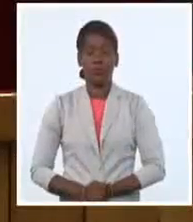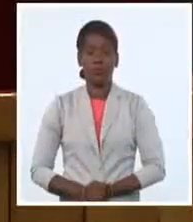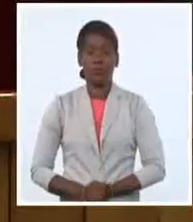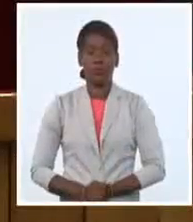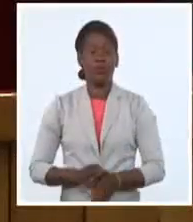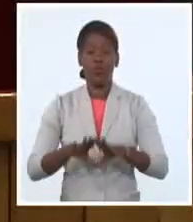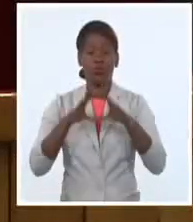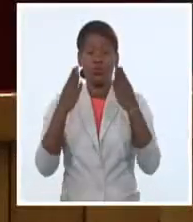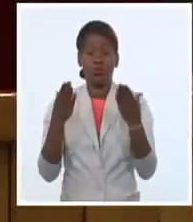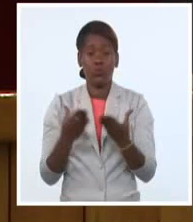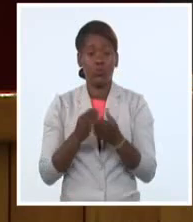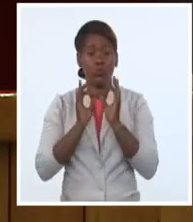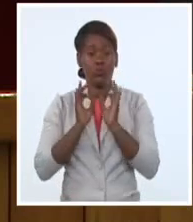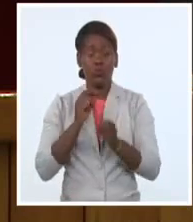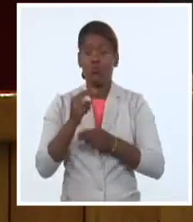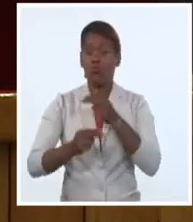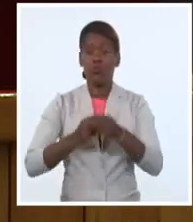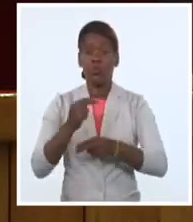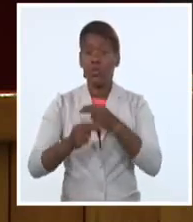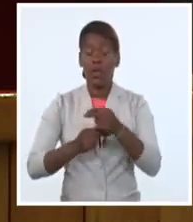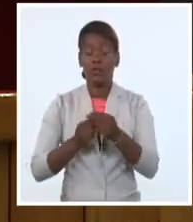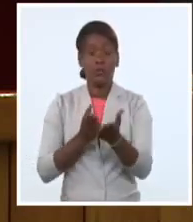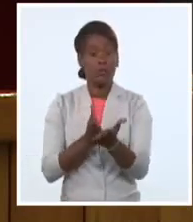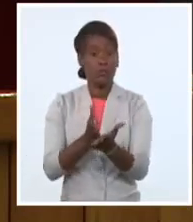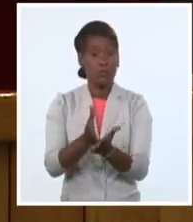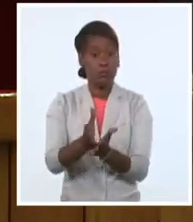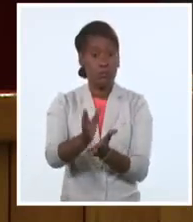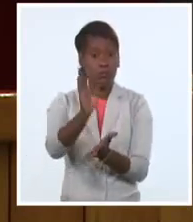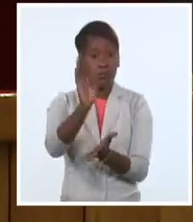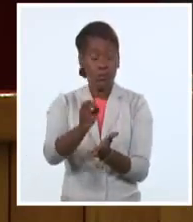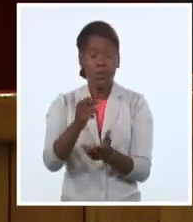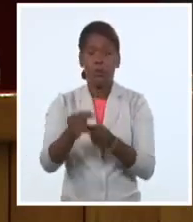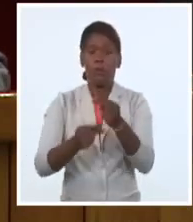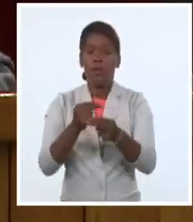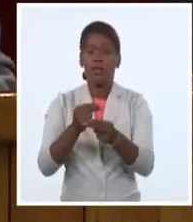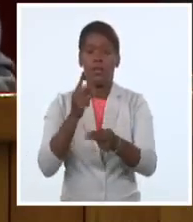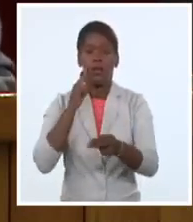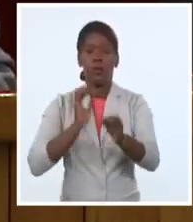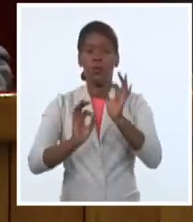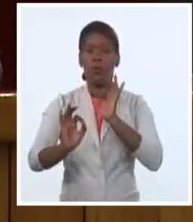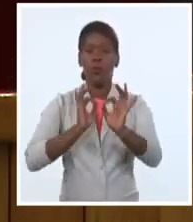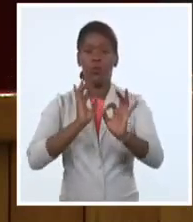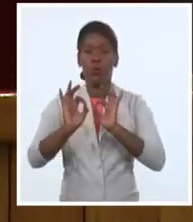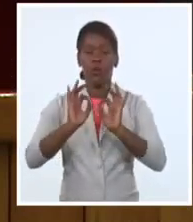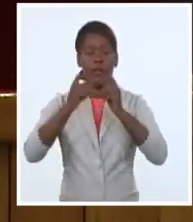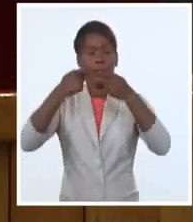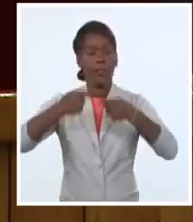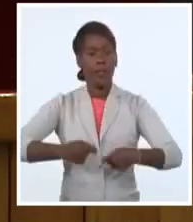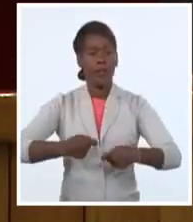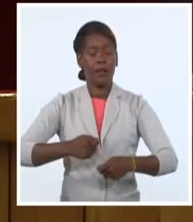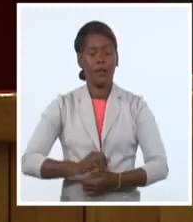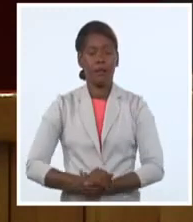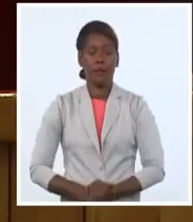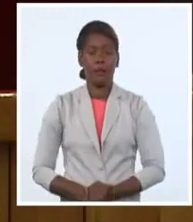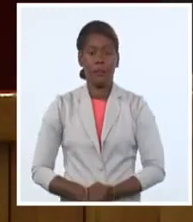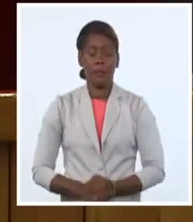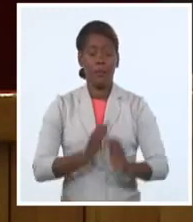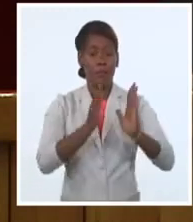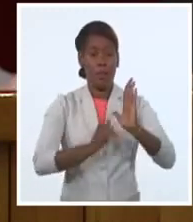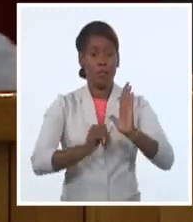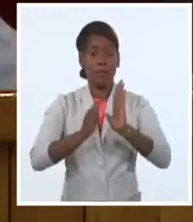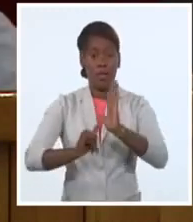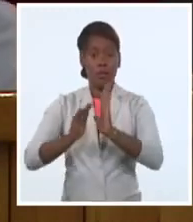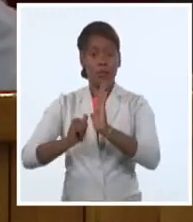todas las acciones que se ejecutan en la cotidianidad para generar la protección de los derechos. Estos duros meses de